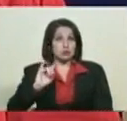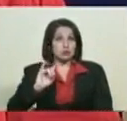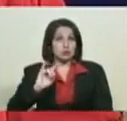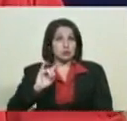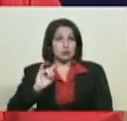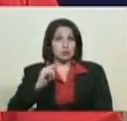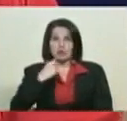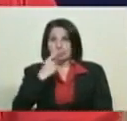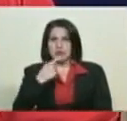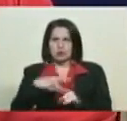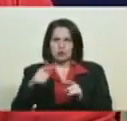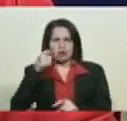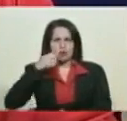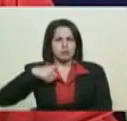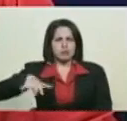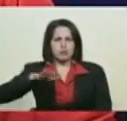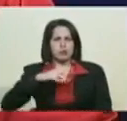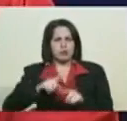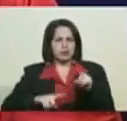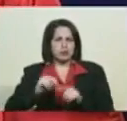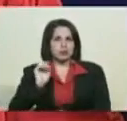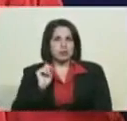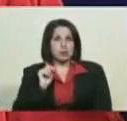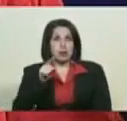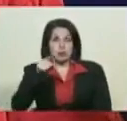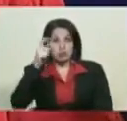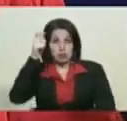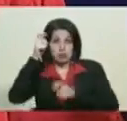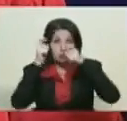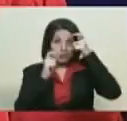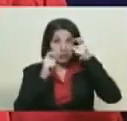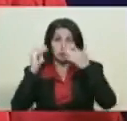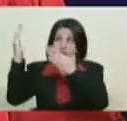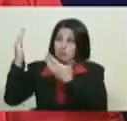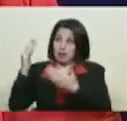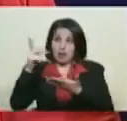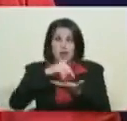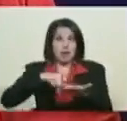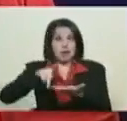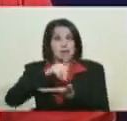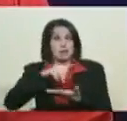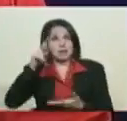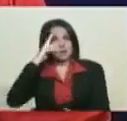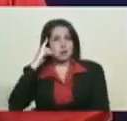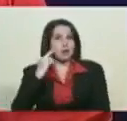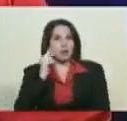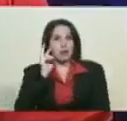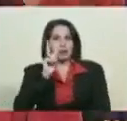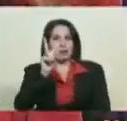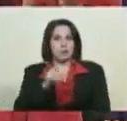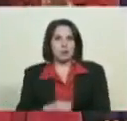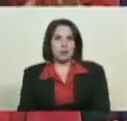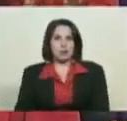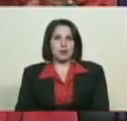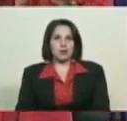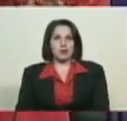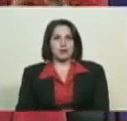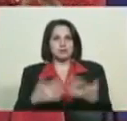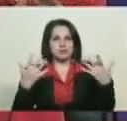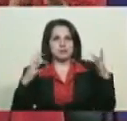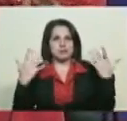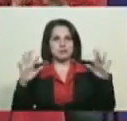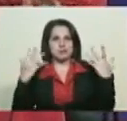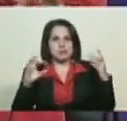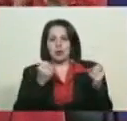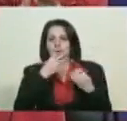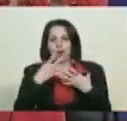En mi pueblo dicen otra cosa. Pero si usted es chavita de verdad, véngase para la Plaza Bolívar. Ahí nos vemos. Ahí nos vemos.